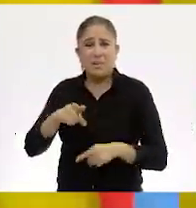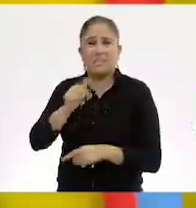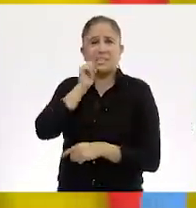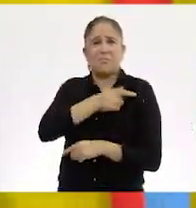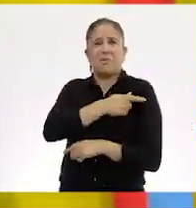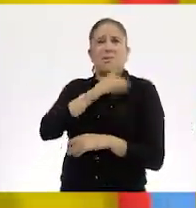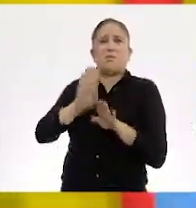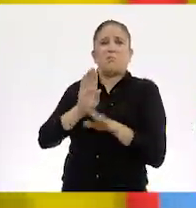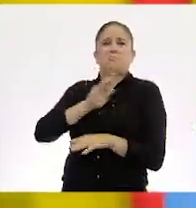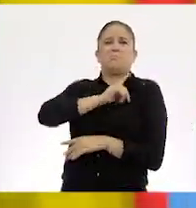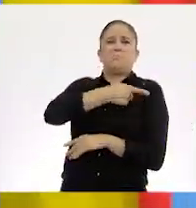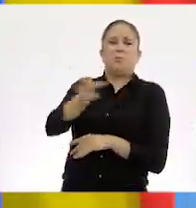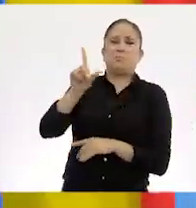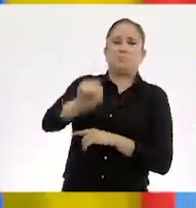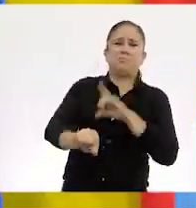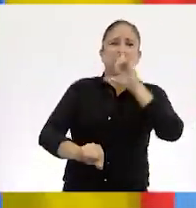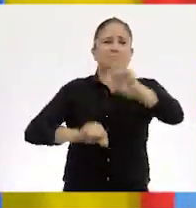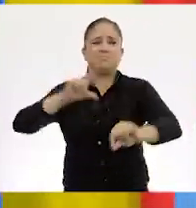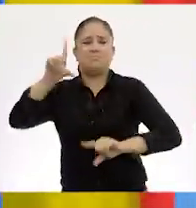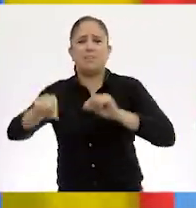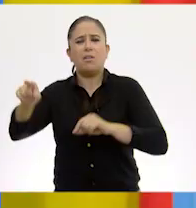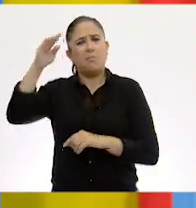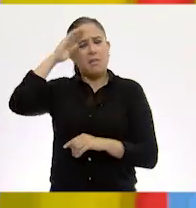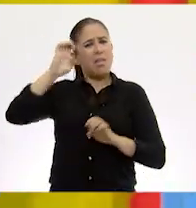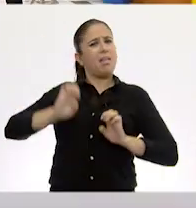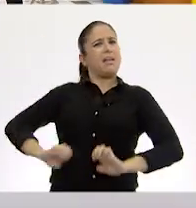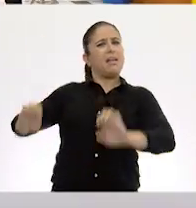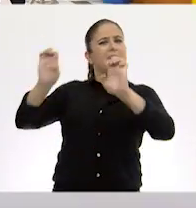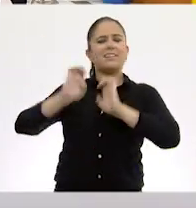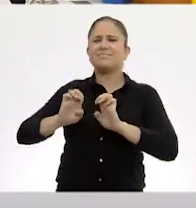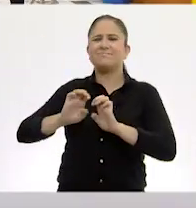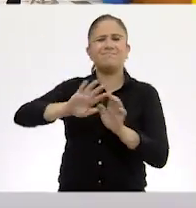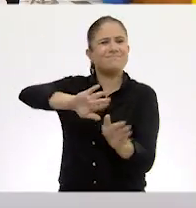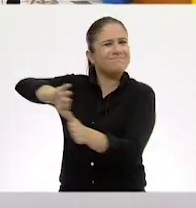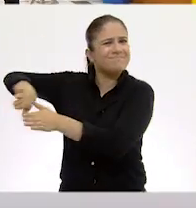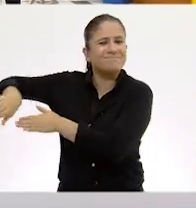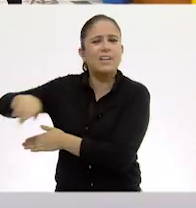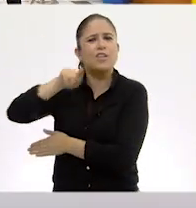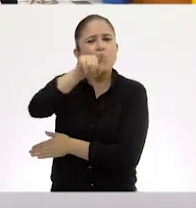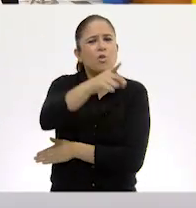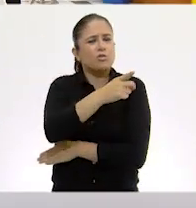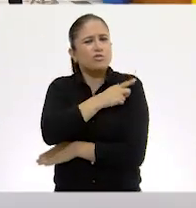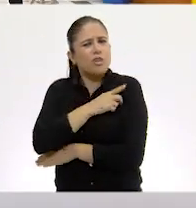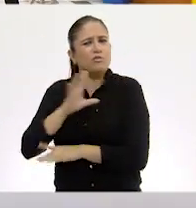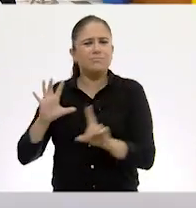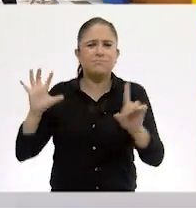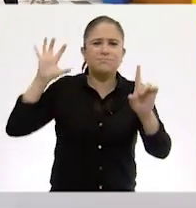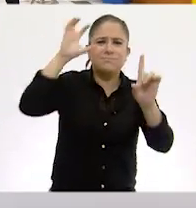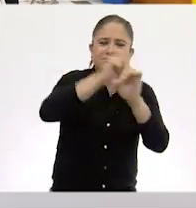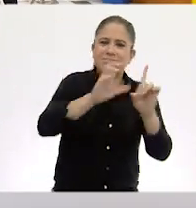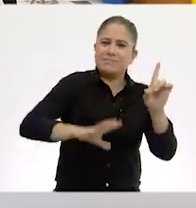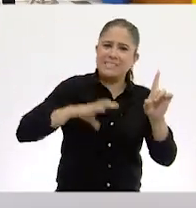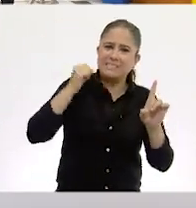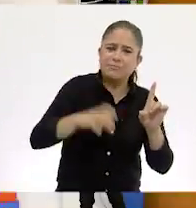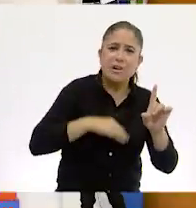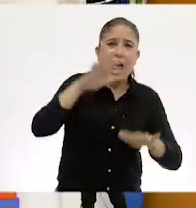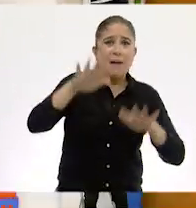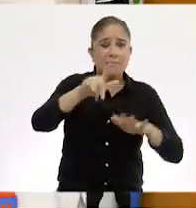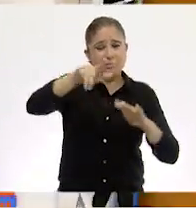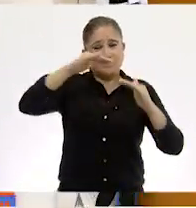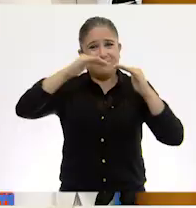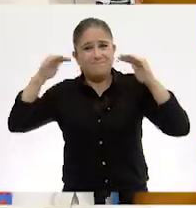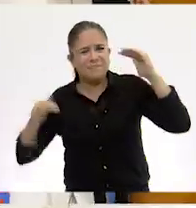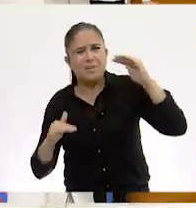segundo. Si la humildad es el valor más elegante del mundo. Ve a buscar tus sueños, solo nunca va a llegar. Que si ahora estás abajo, tú lo